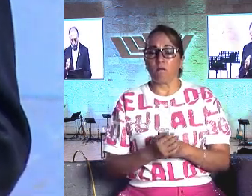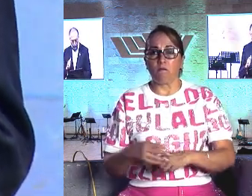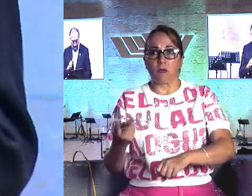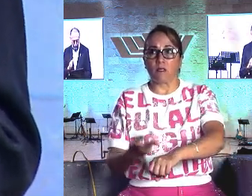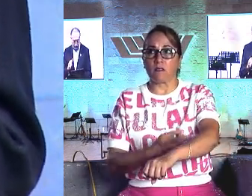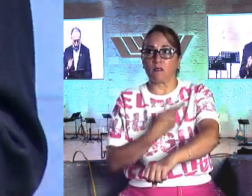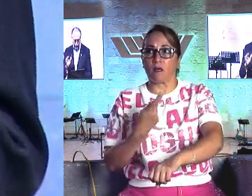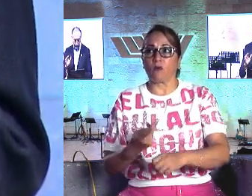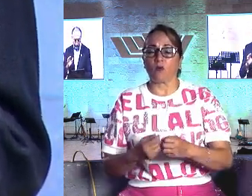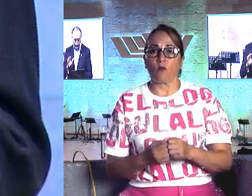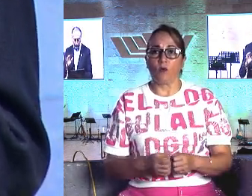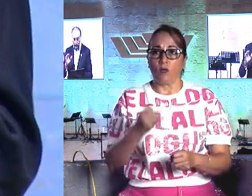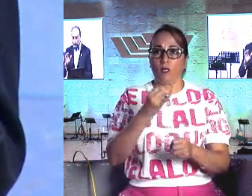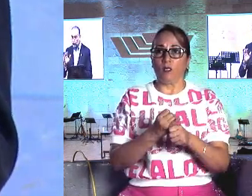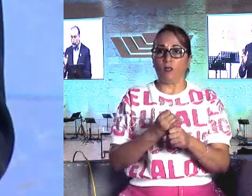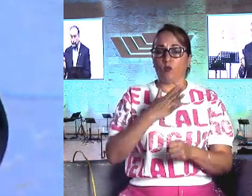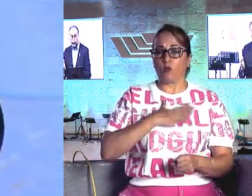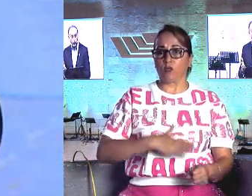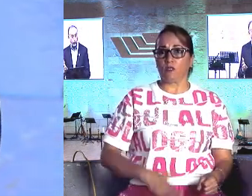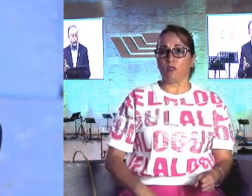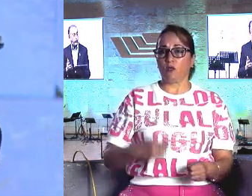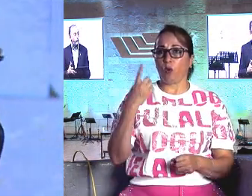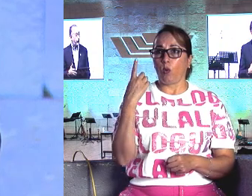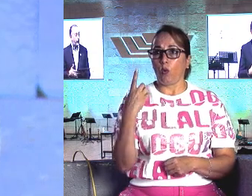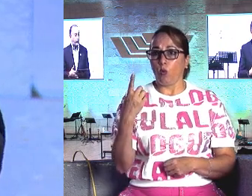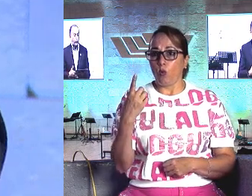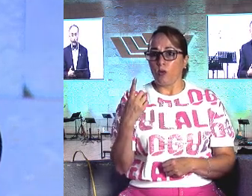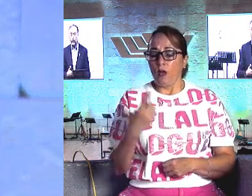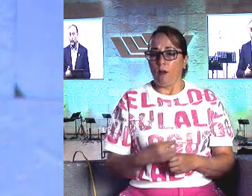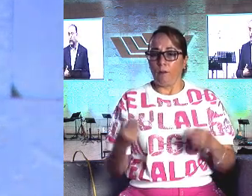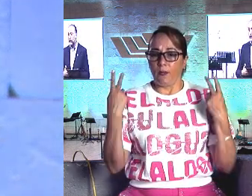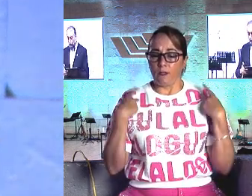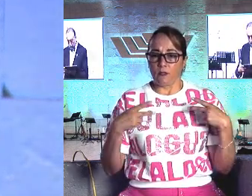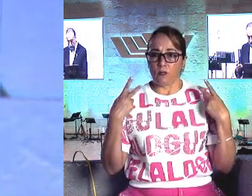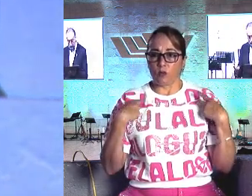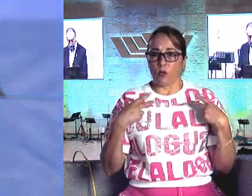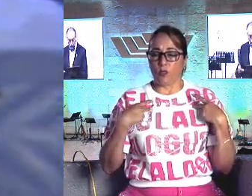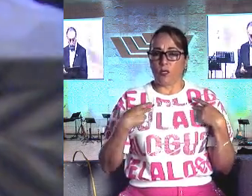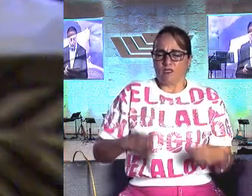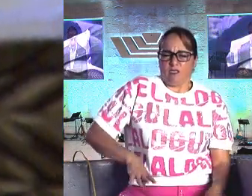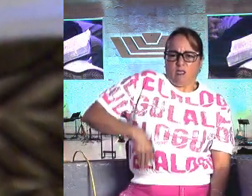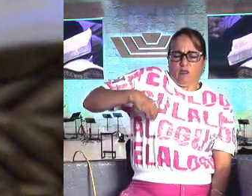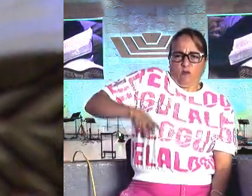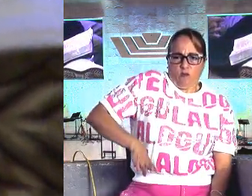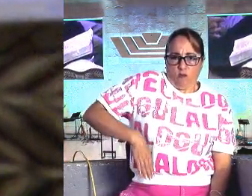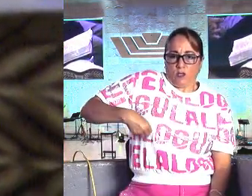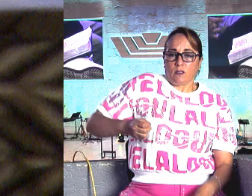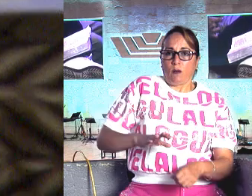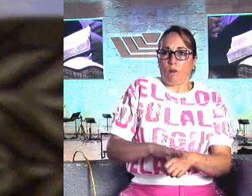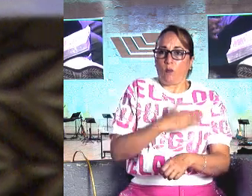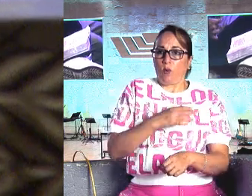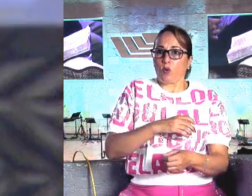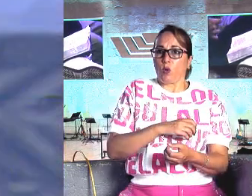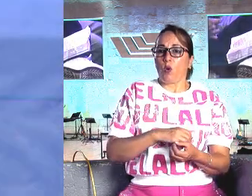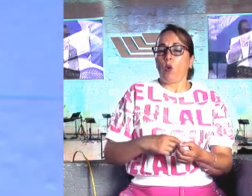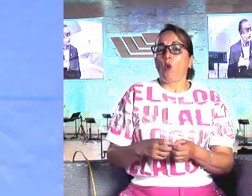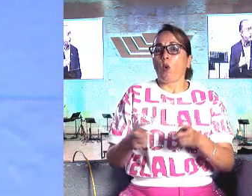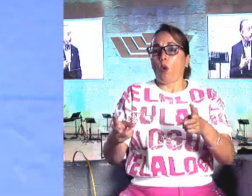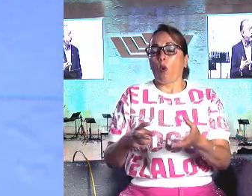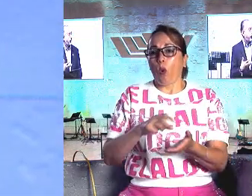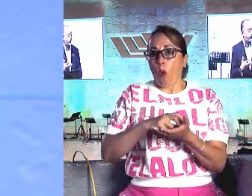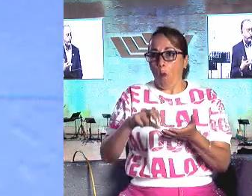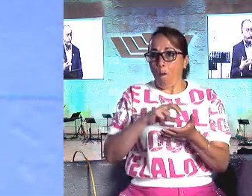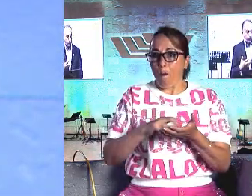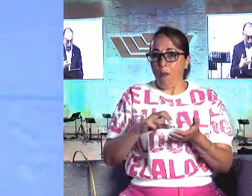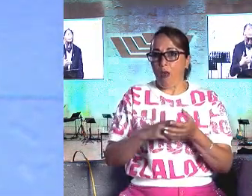una persona que se esfuerza por comprar un bien y después se da cuenta que fue víctima de un fraude, un dolor físico, una